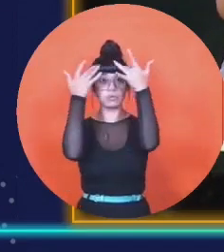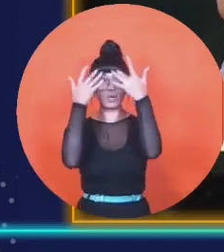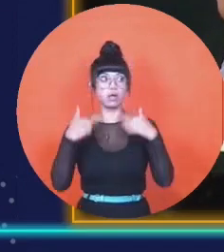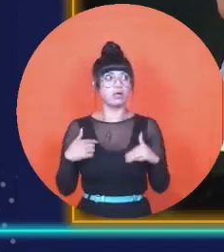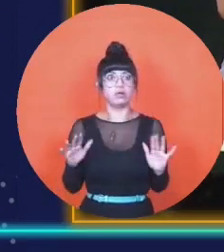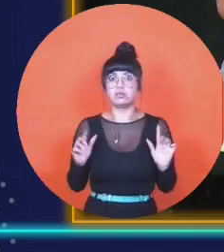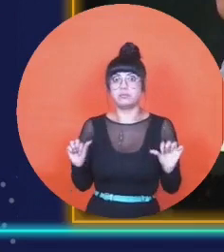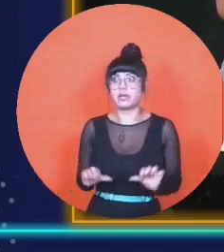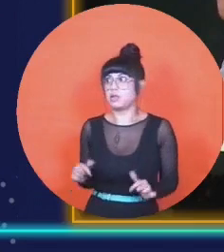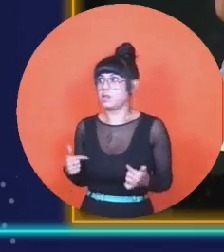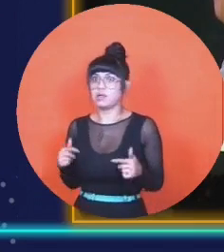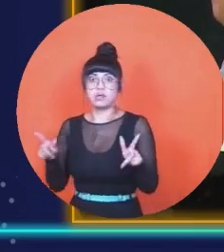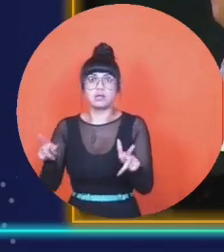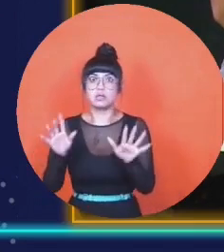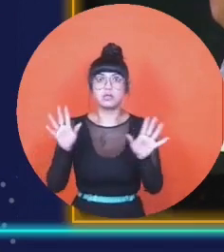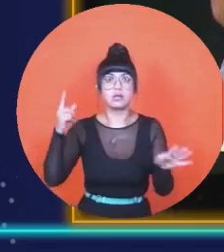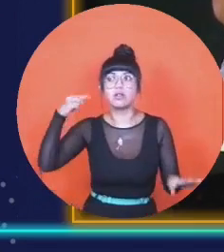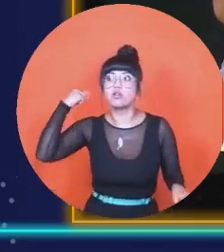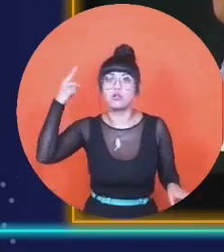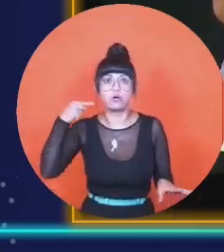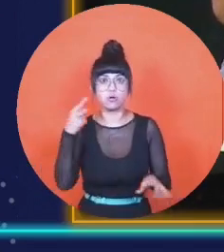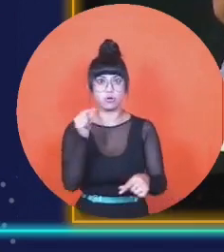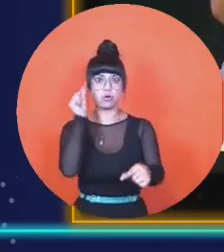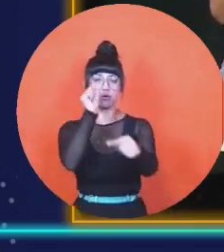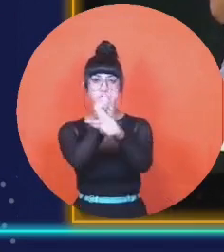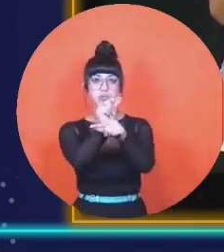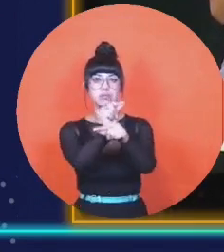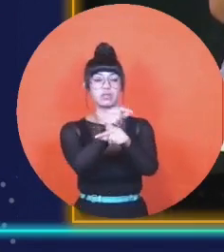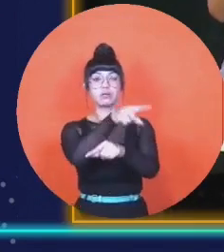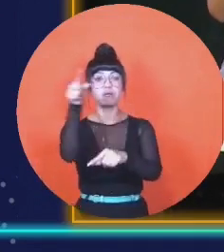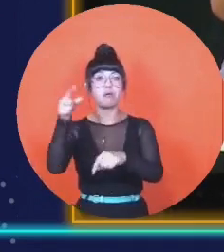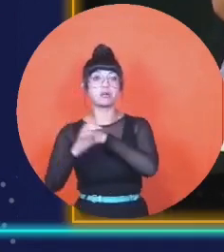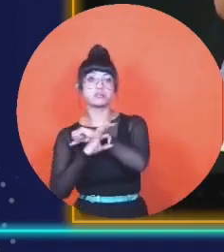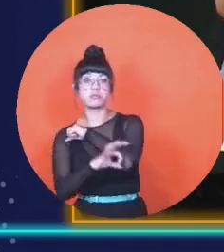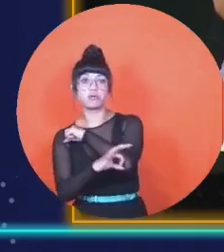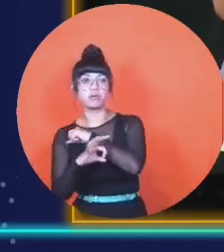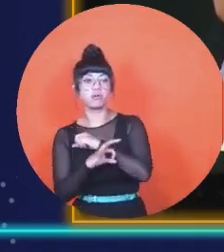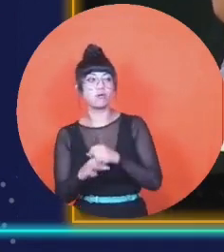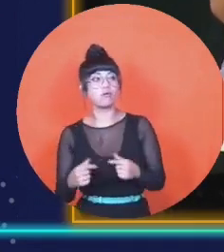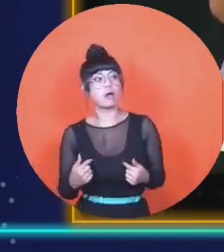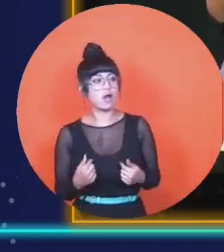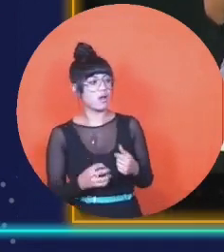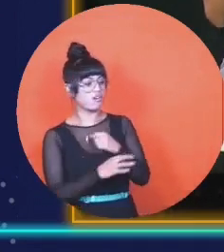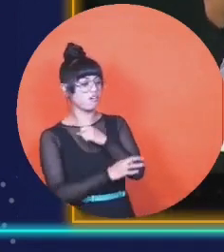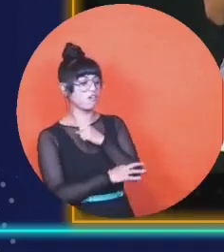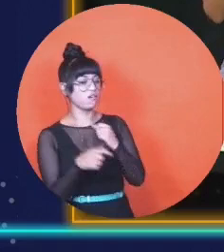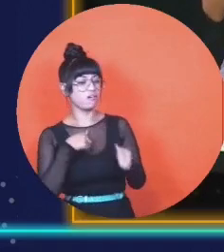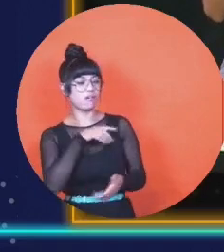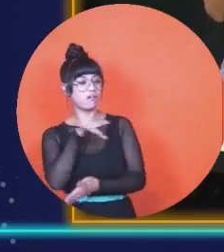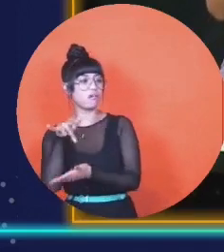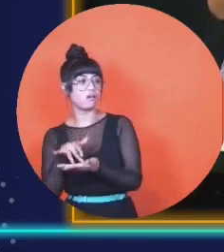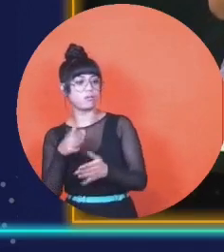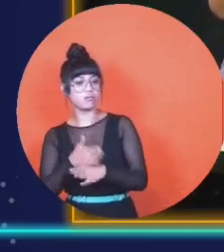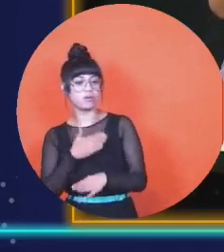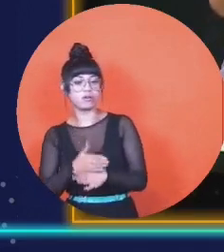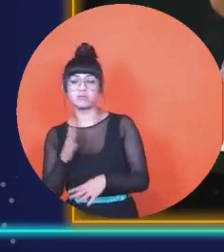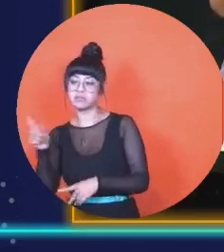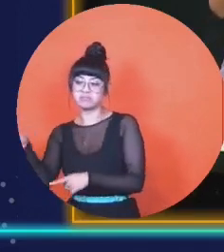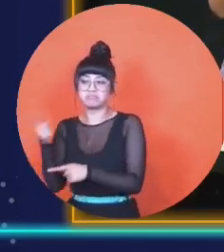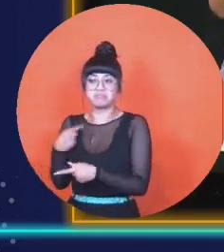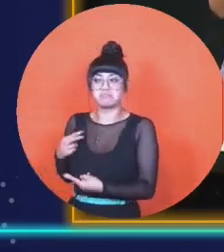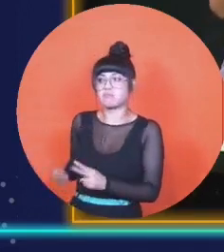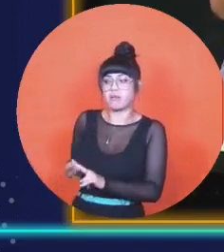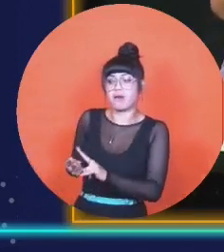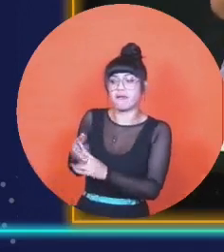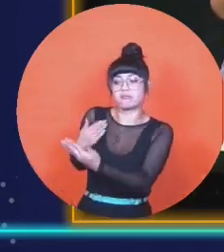muchos momentos en los que si usted dice que va a ir al psicólogo, está loco. Es como, ¿yo por qué voy a ir a hablar de mis problemas con alguien que no te